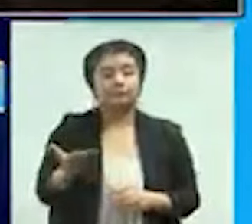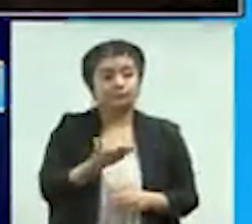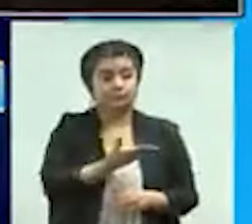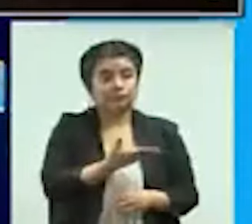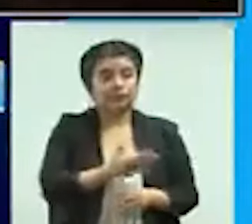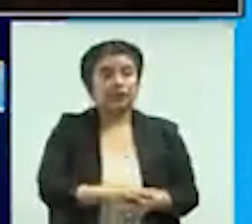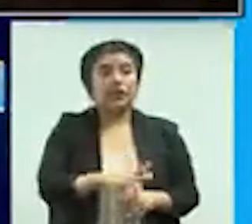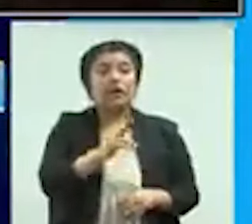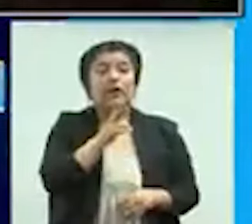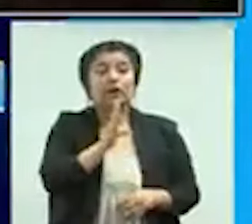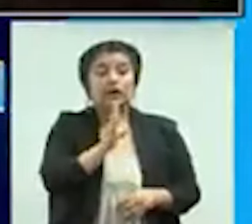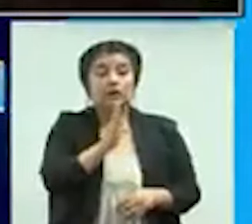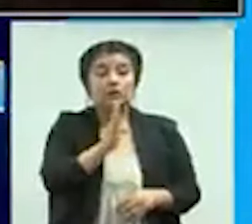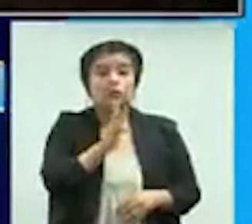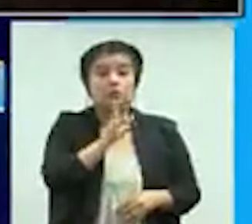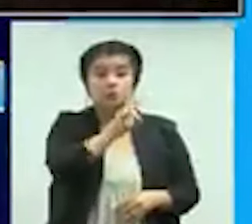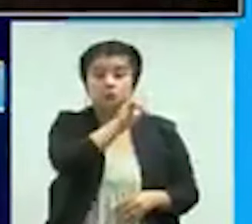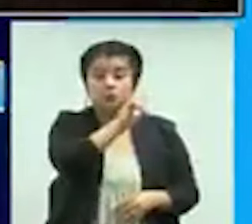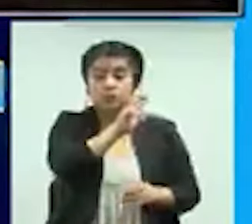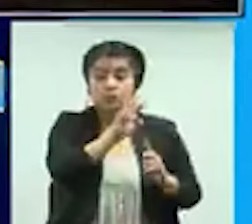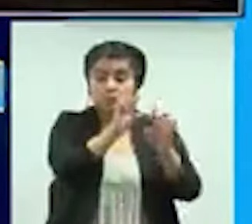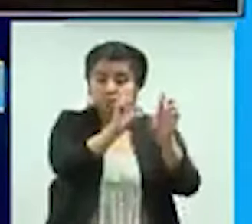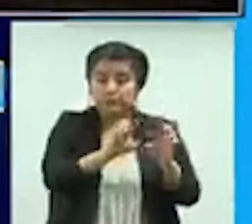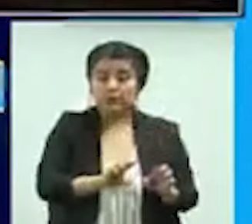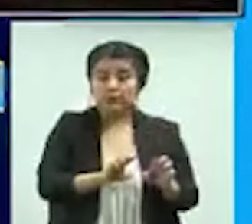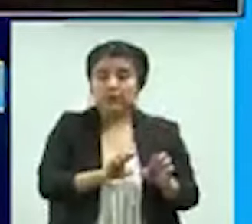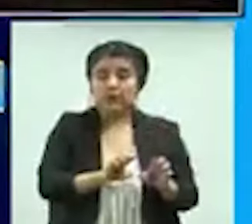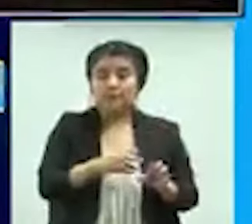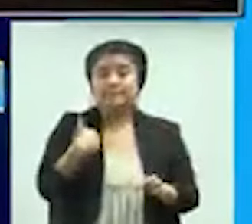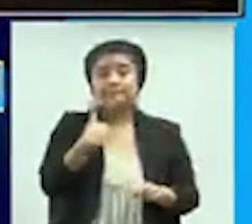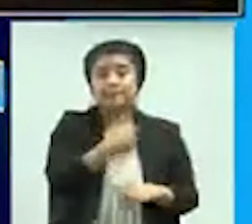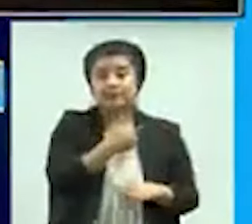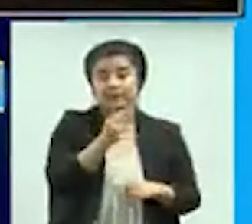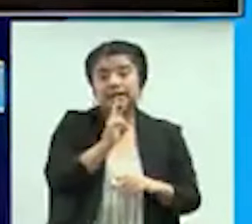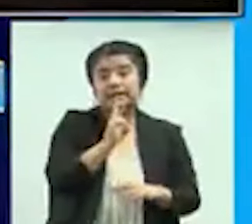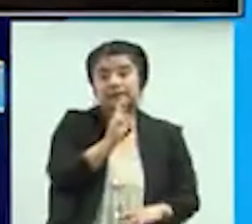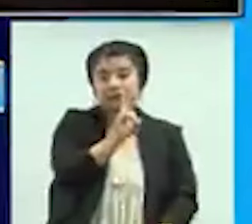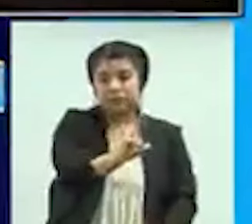Tiene la palabra el señor ministro para responder a la pregunta formulada.